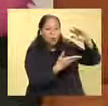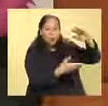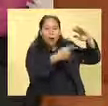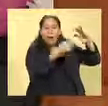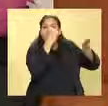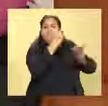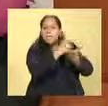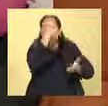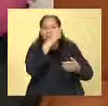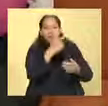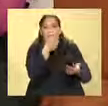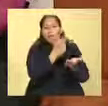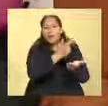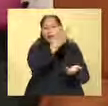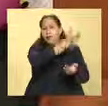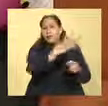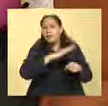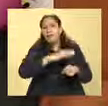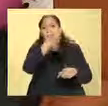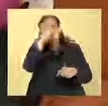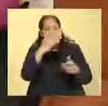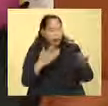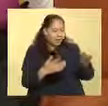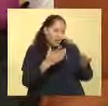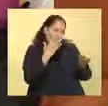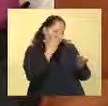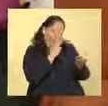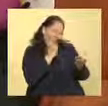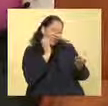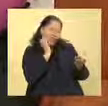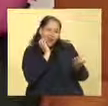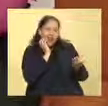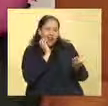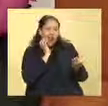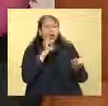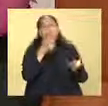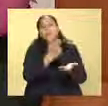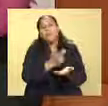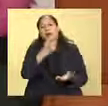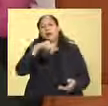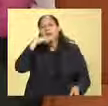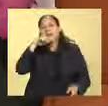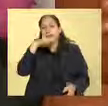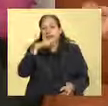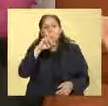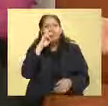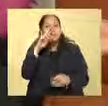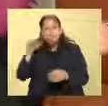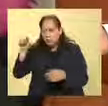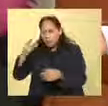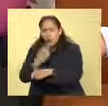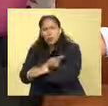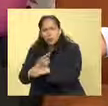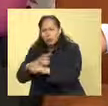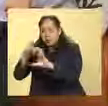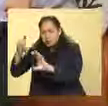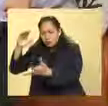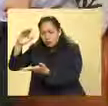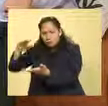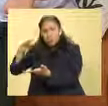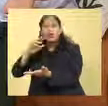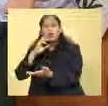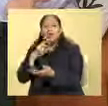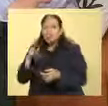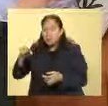compras es el empaque o la publicidad, entonces lo ves muy bonita la presentación y es lo que estás pagando de más. Y por